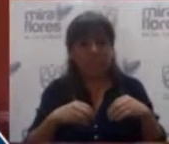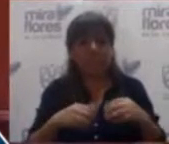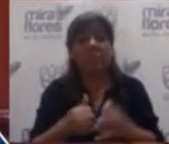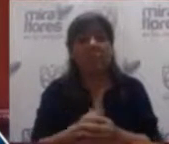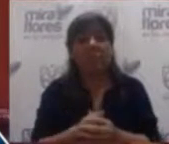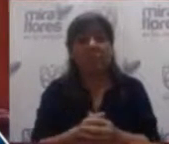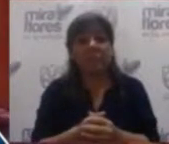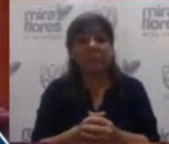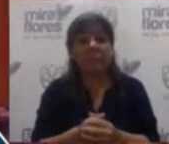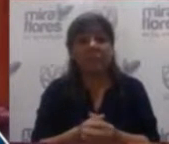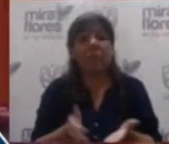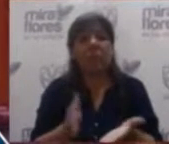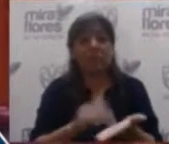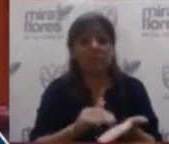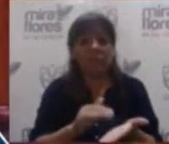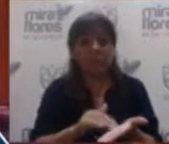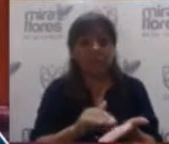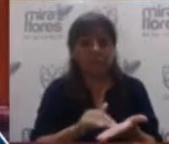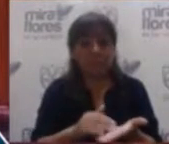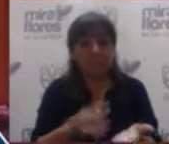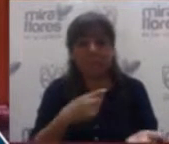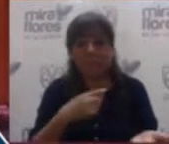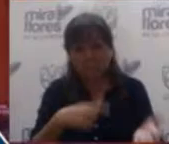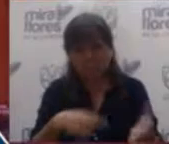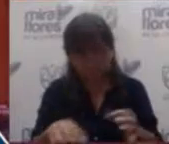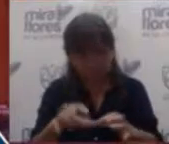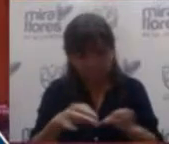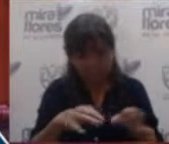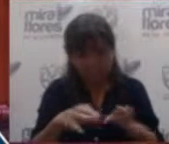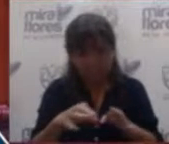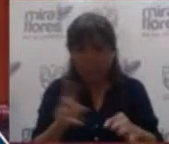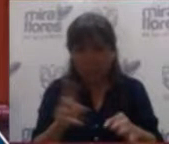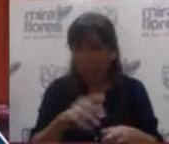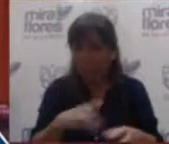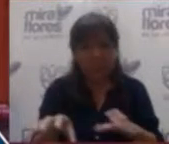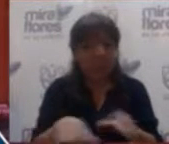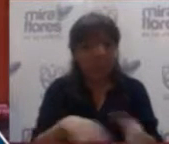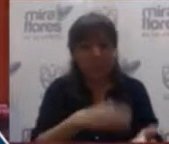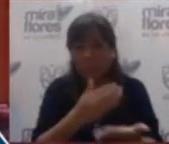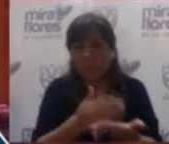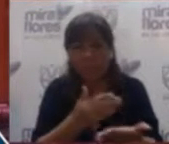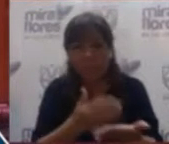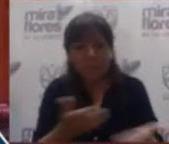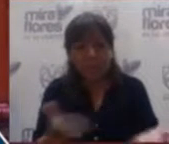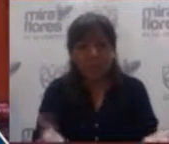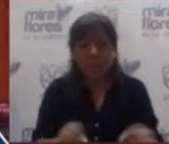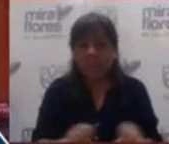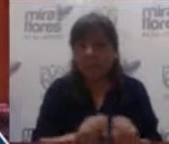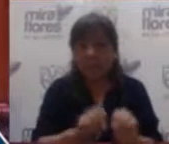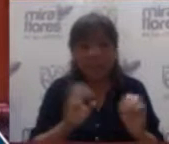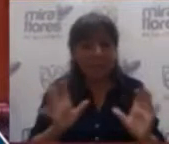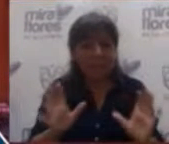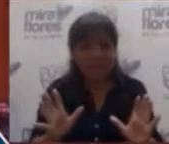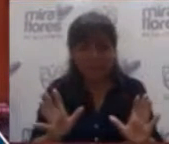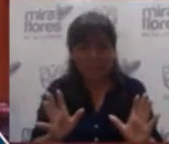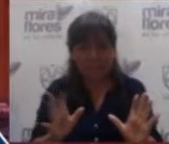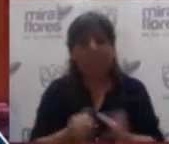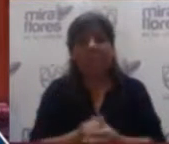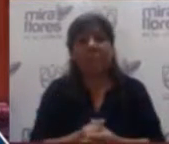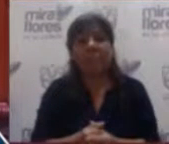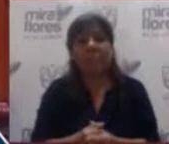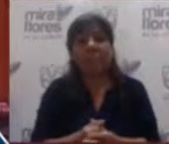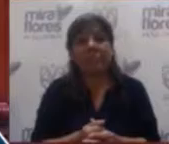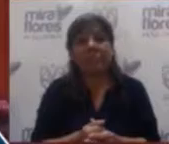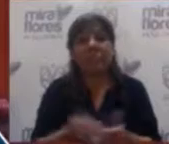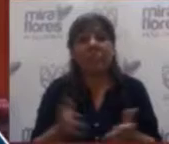sea, vuelvo a repetir, no nos hagamos problemas y con cosas que son tan evidentes, ¿no? Muy bien, vamos a